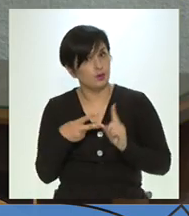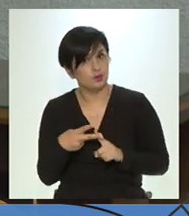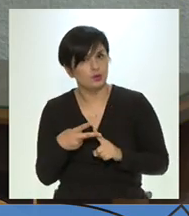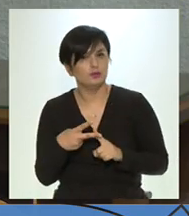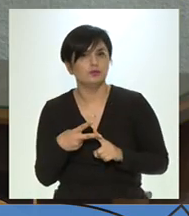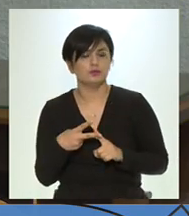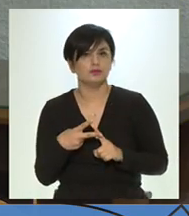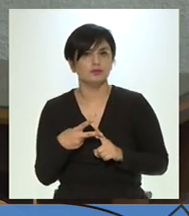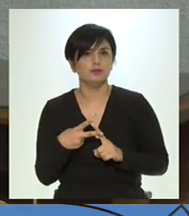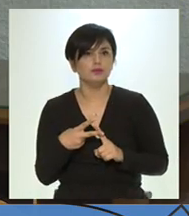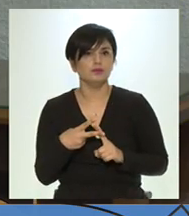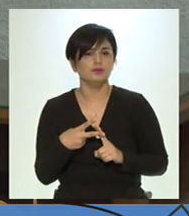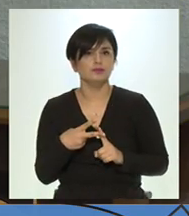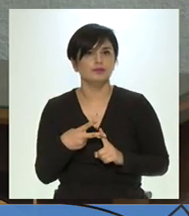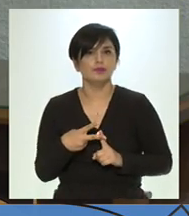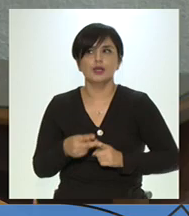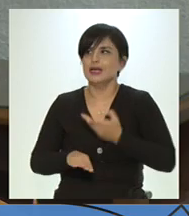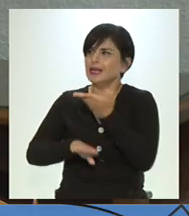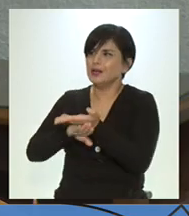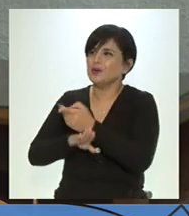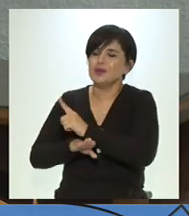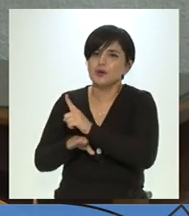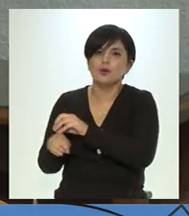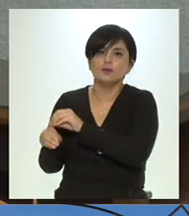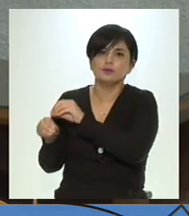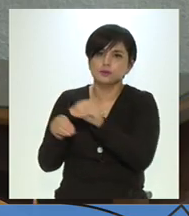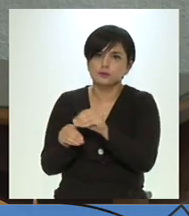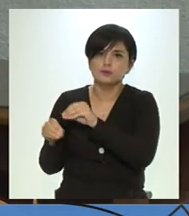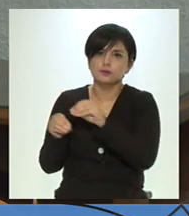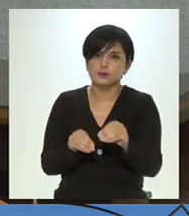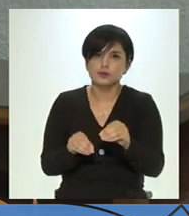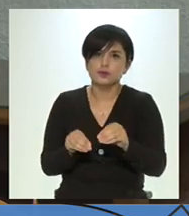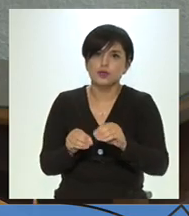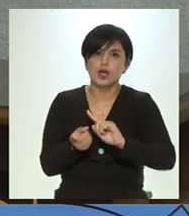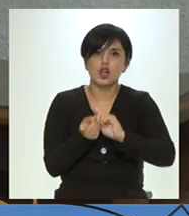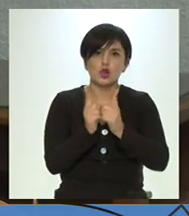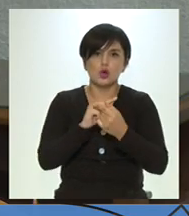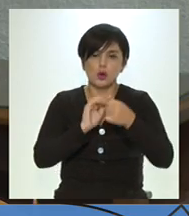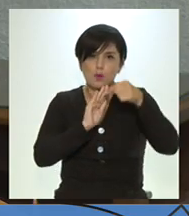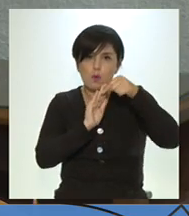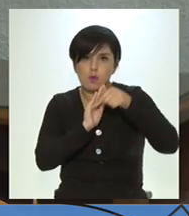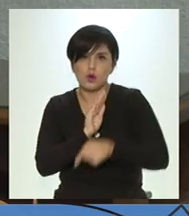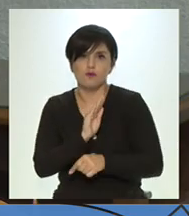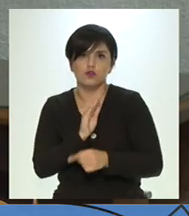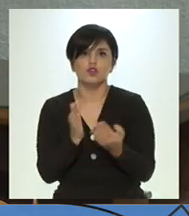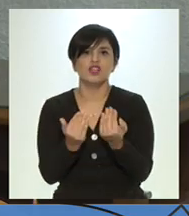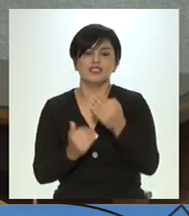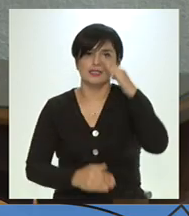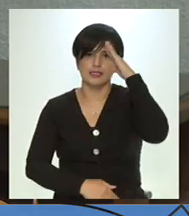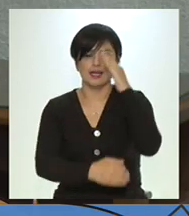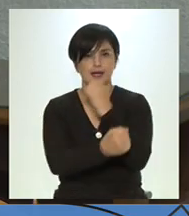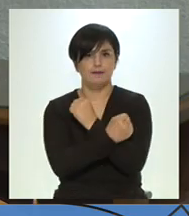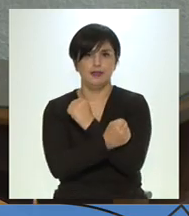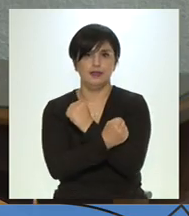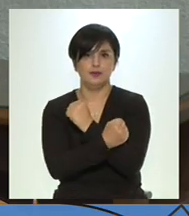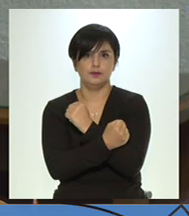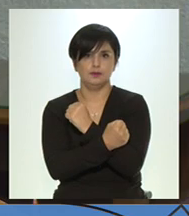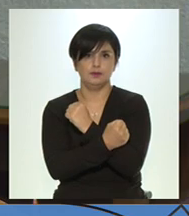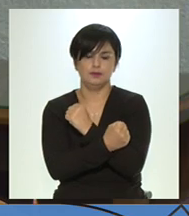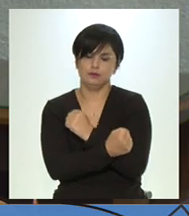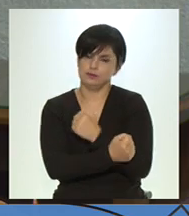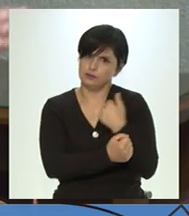le pedimos no demorar más los cambios profundos que requiere carabineros más allá